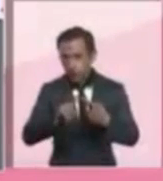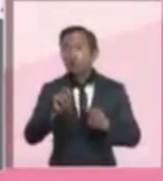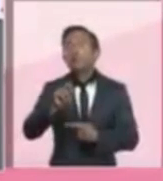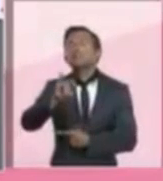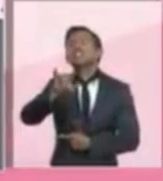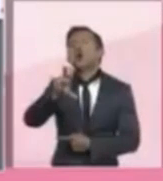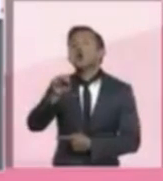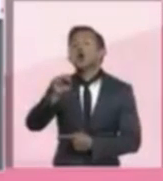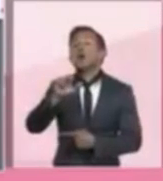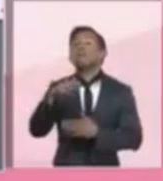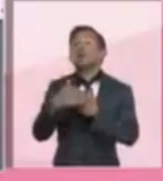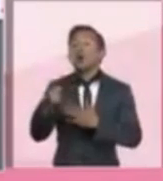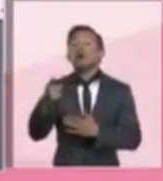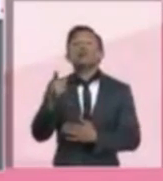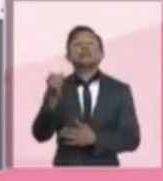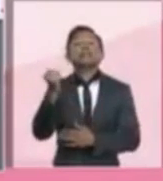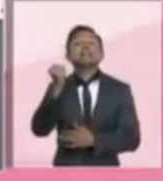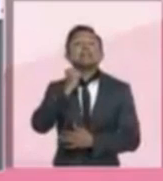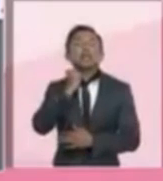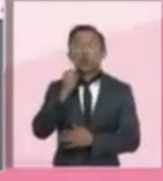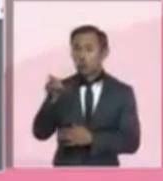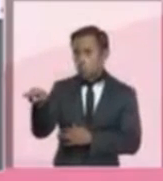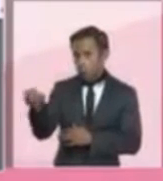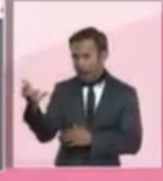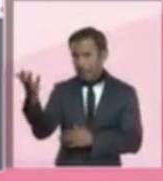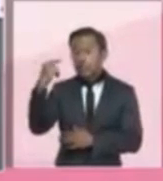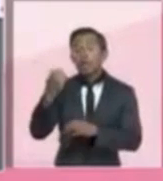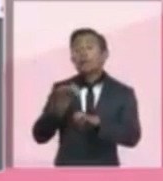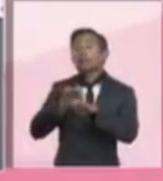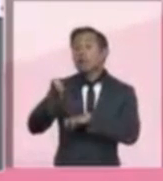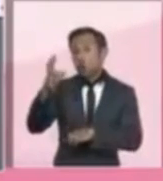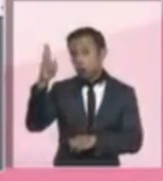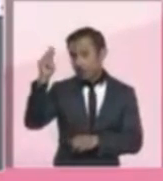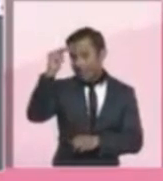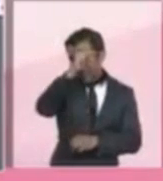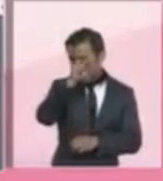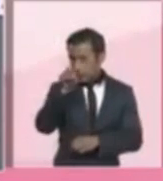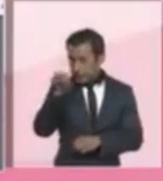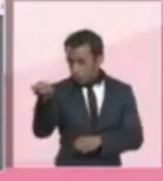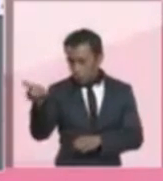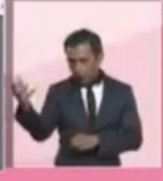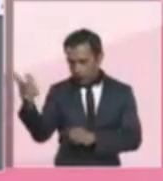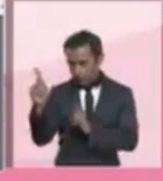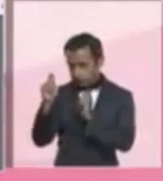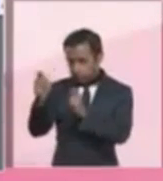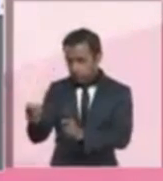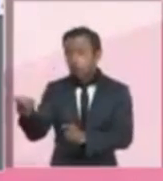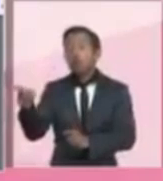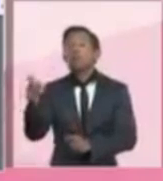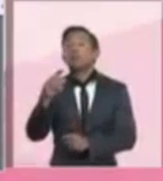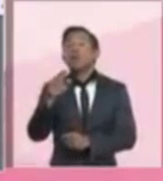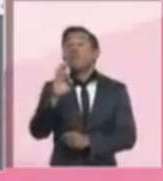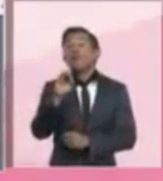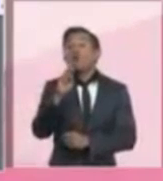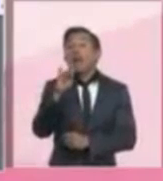senador designado directamente por ti en el estado de Nayarit, aprobó ese FOBAPROA que tú alegas es el